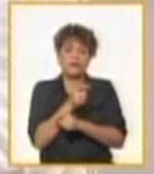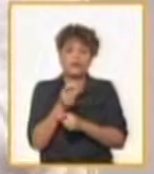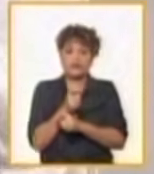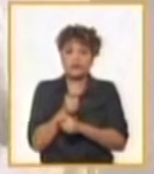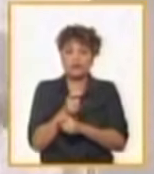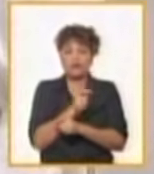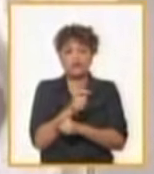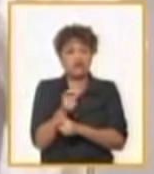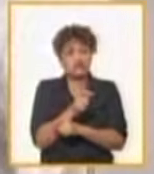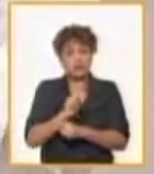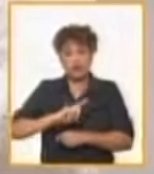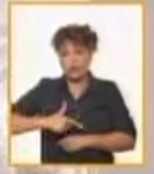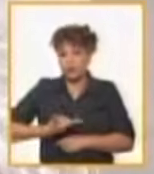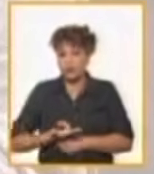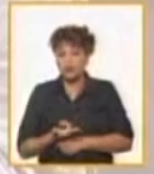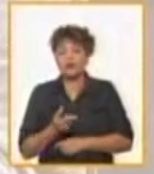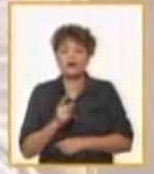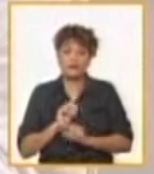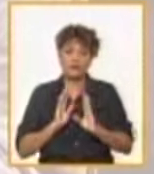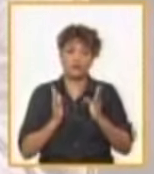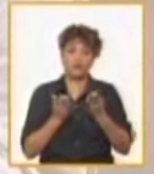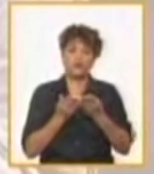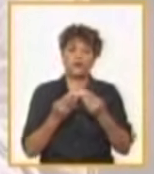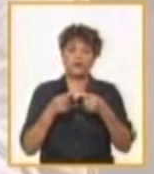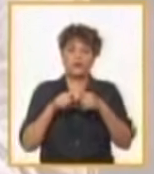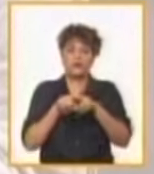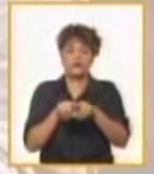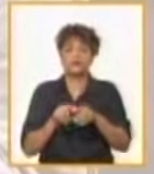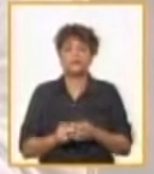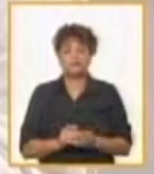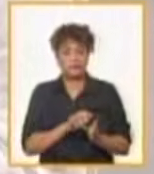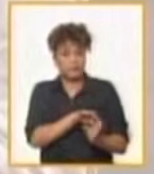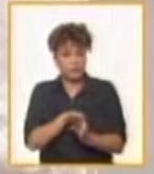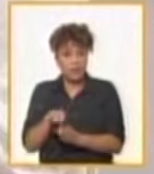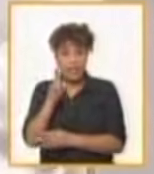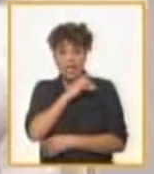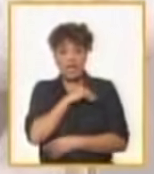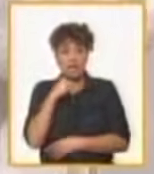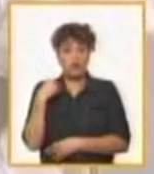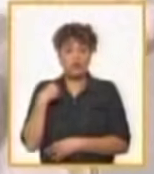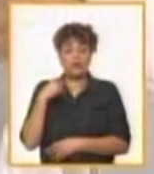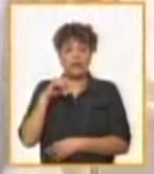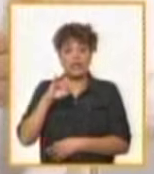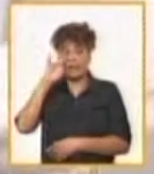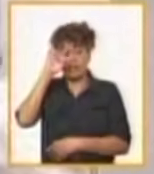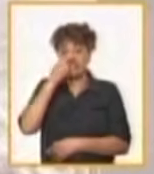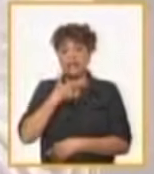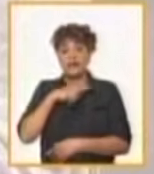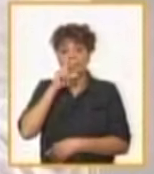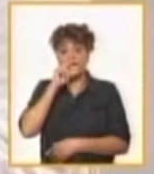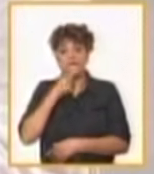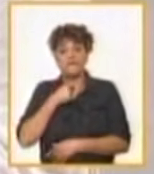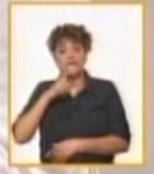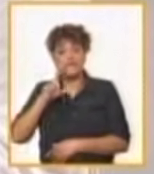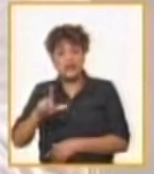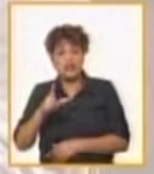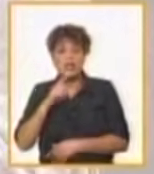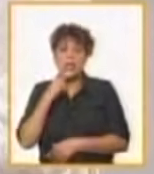hermoso. La doctora Isabel Monal ha hablado varias veces en estos